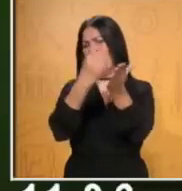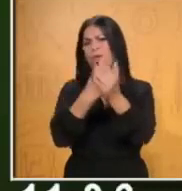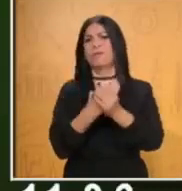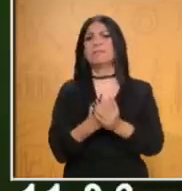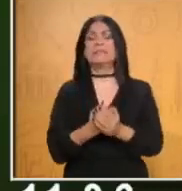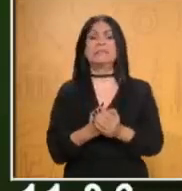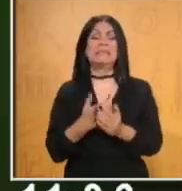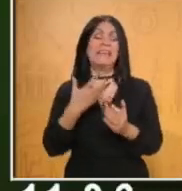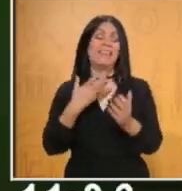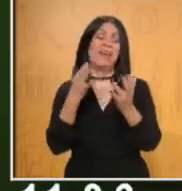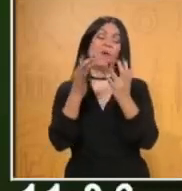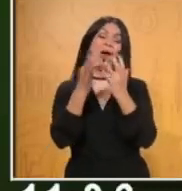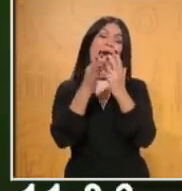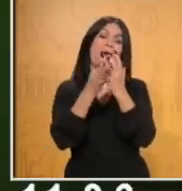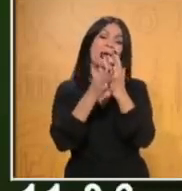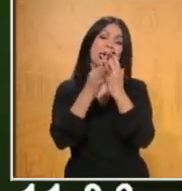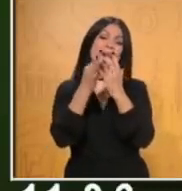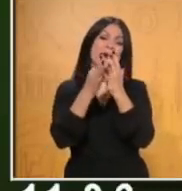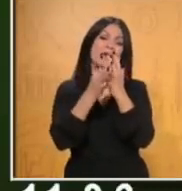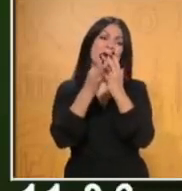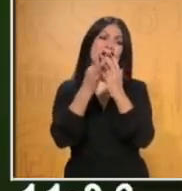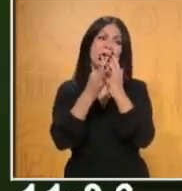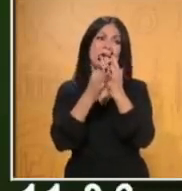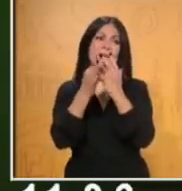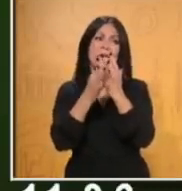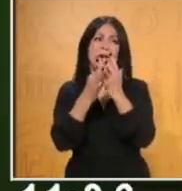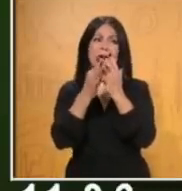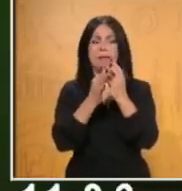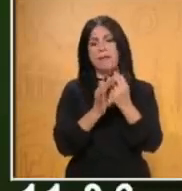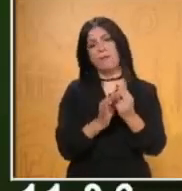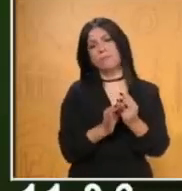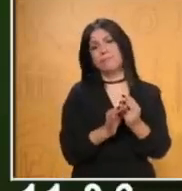esta sortija, dijo la doncella tendiéndole el anillo.